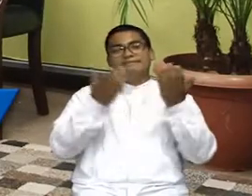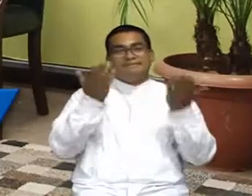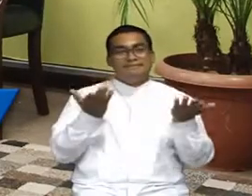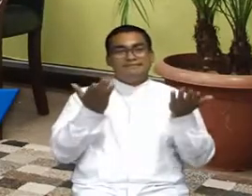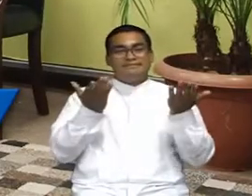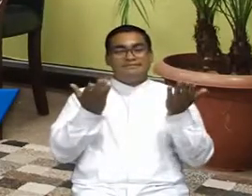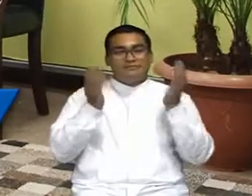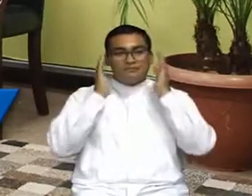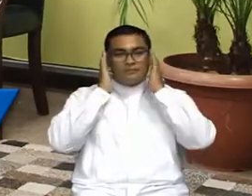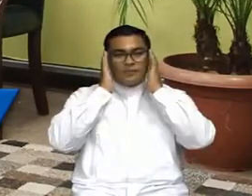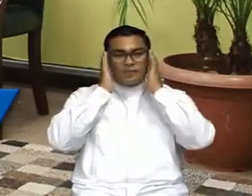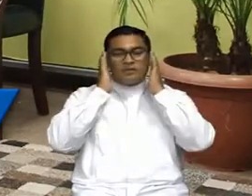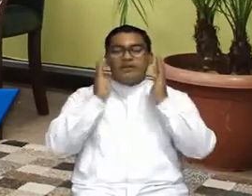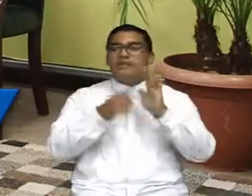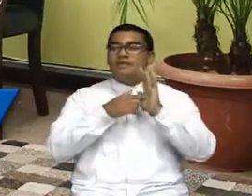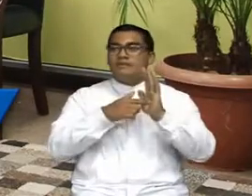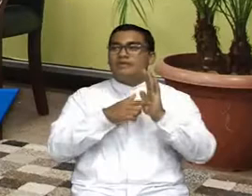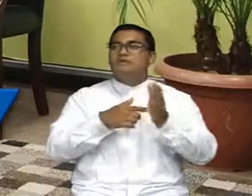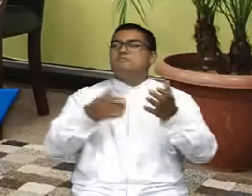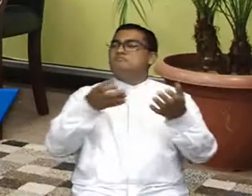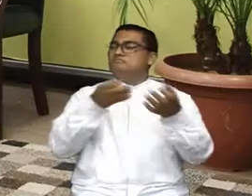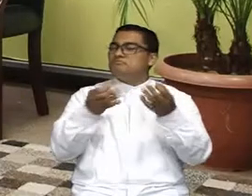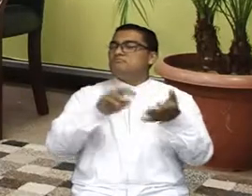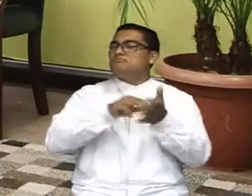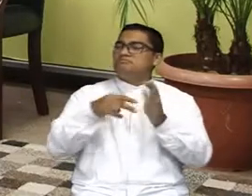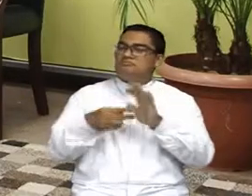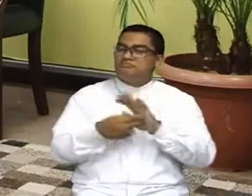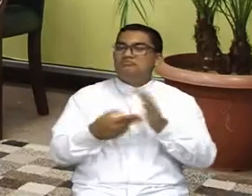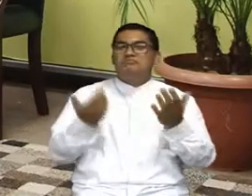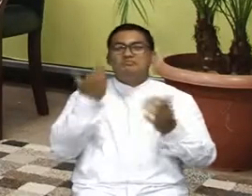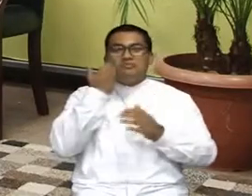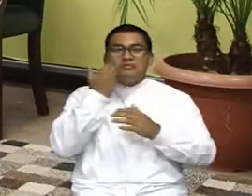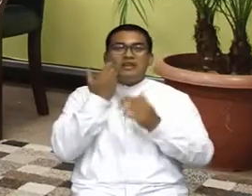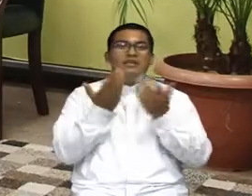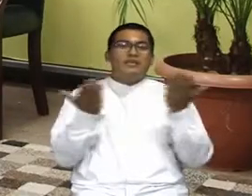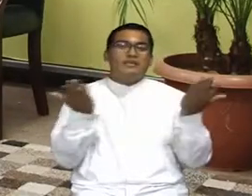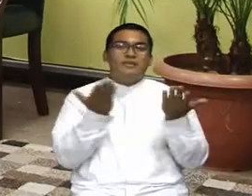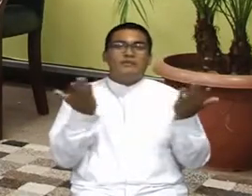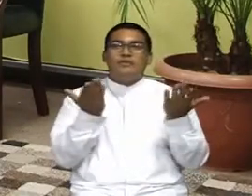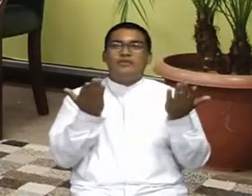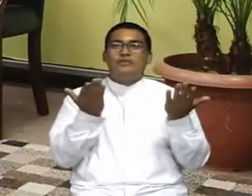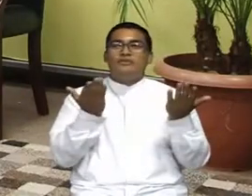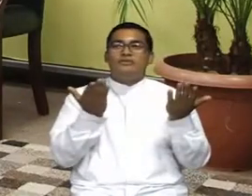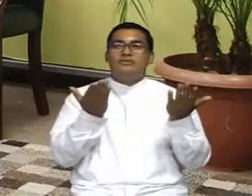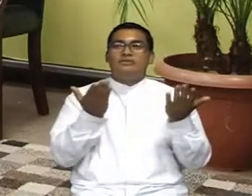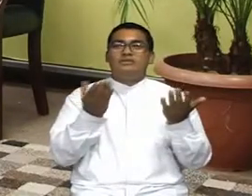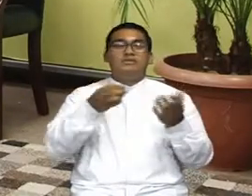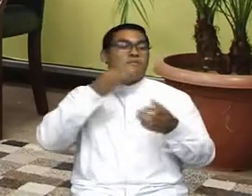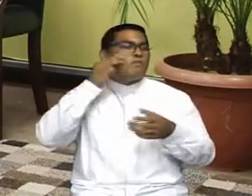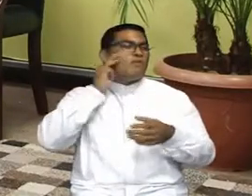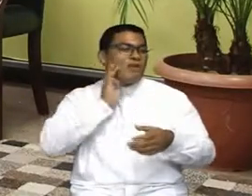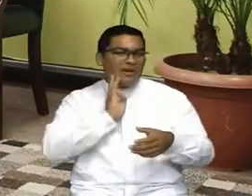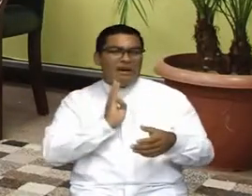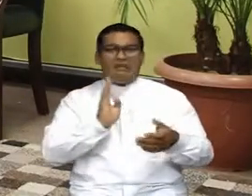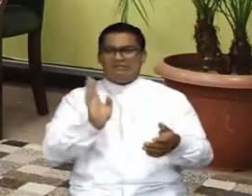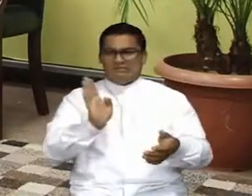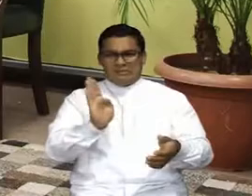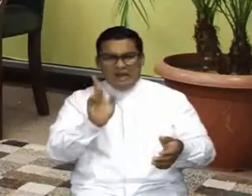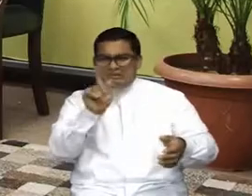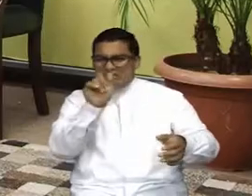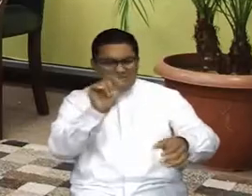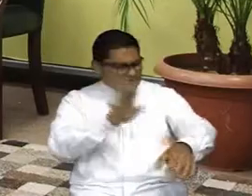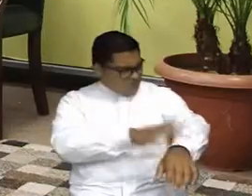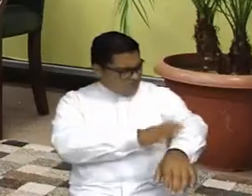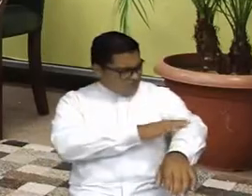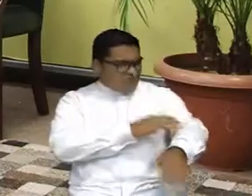alguna causa. Así es. Hablemos de esas enfermedades que causan las manchas o los moretones en la piel. Bueno, en